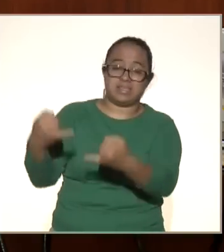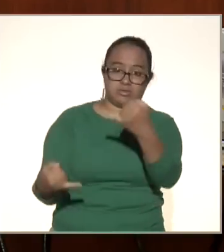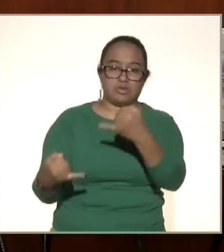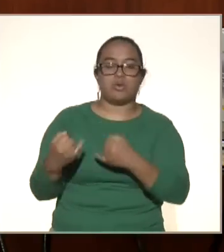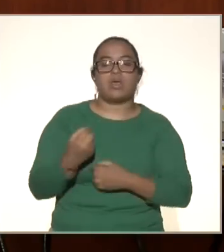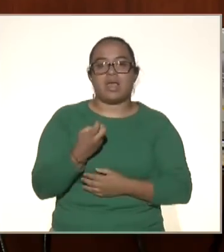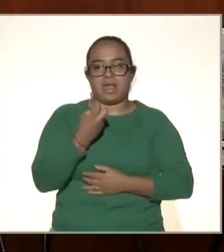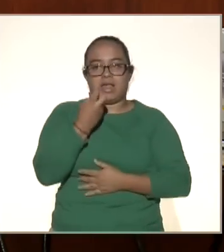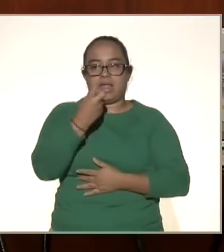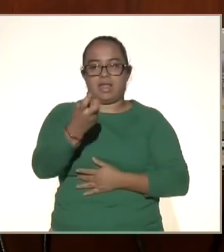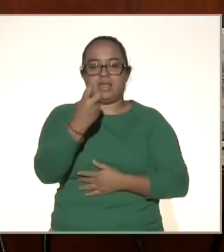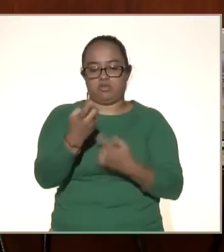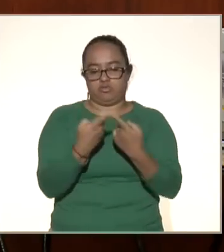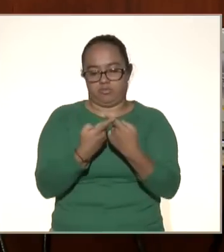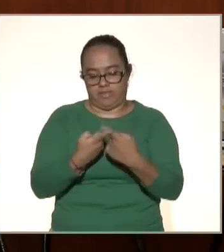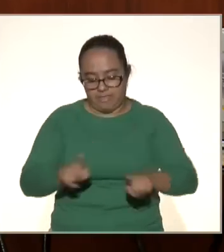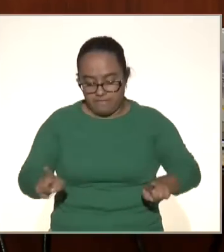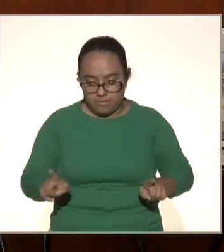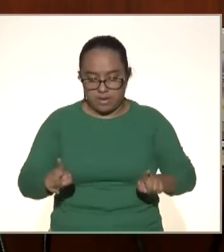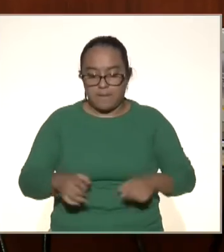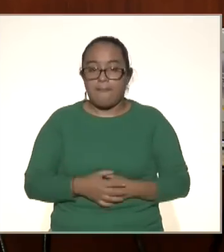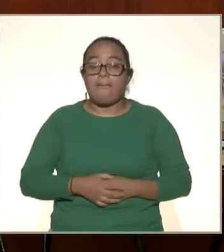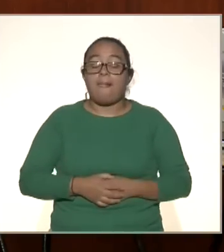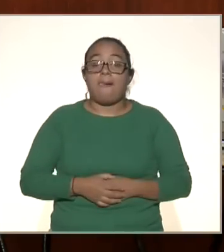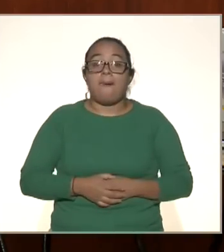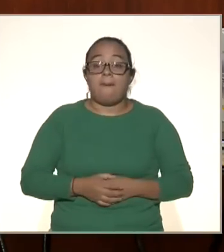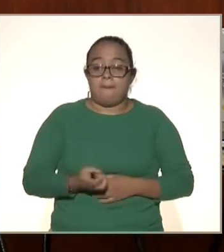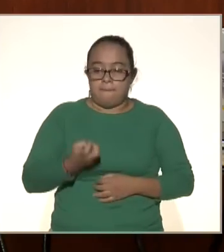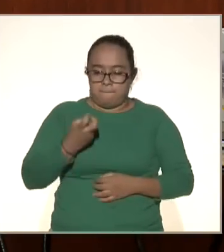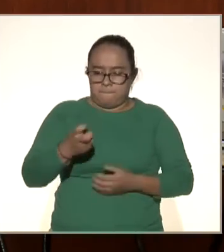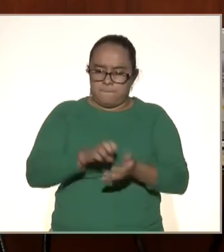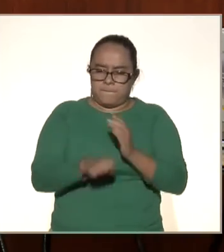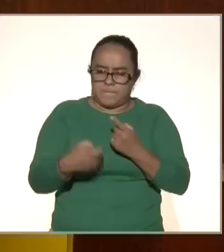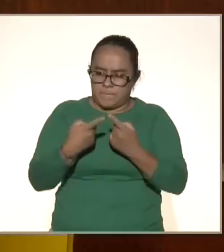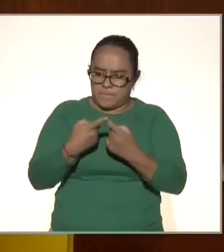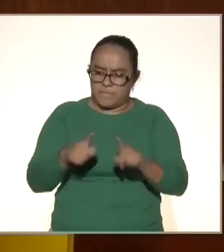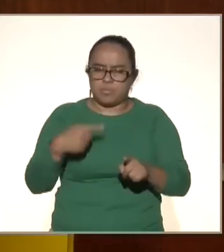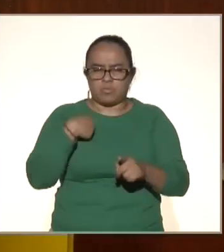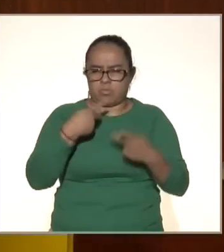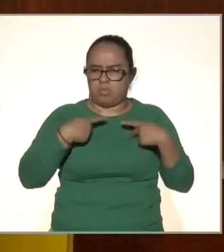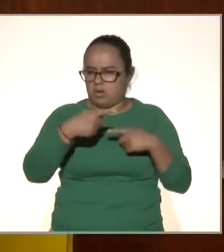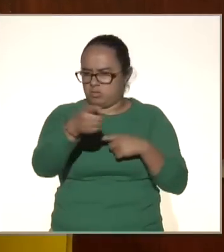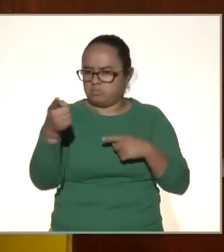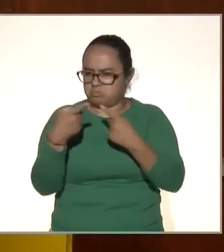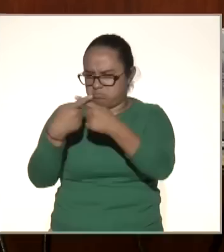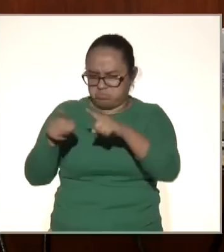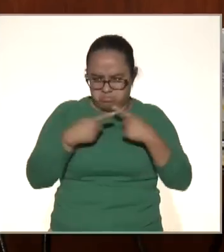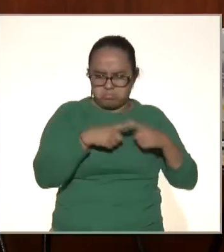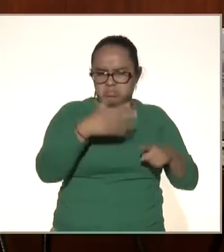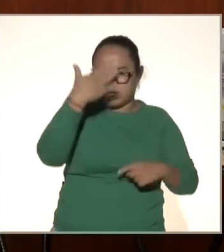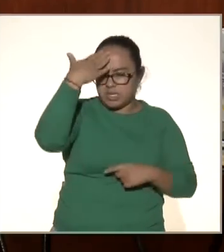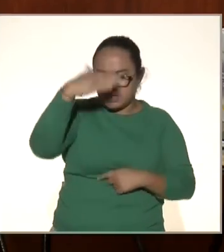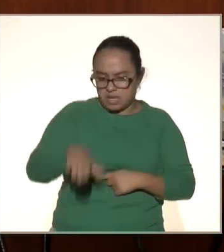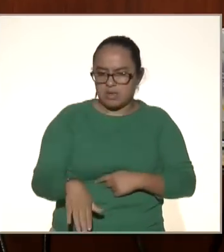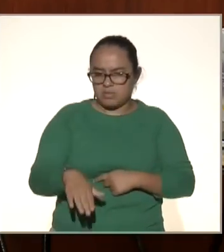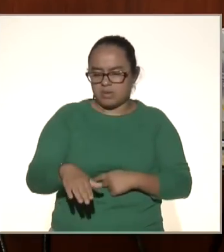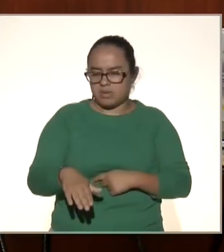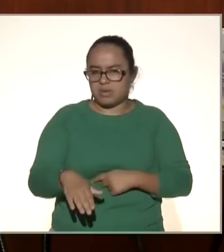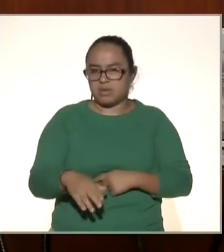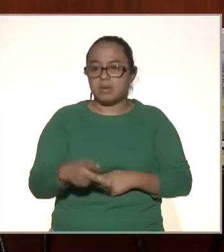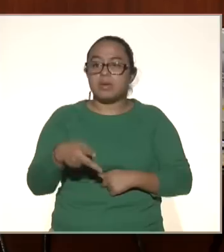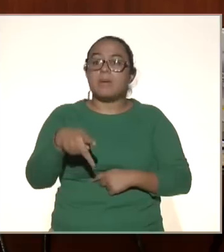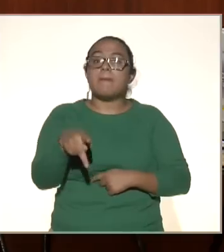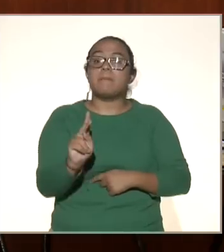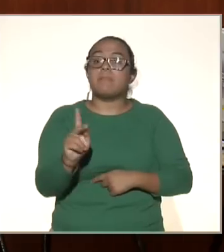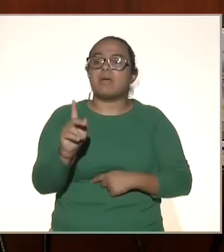sería como la diferencia. Y es decir, en estas diferencias que tengo con los demás, saber que existe una diferencia y que no